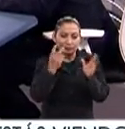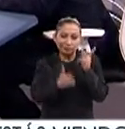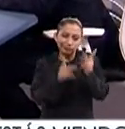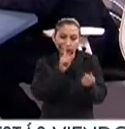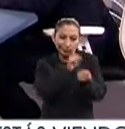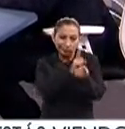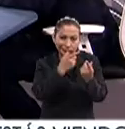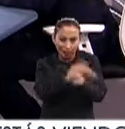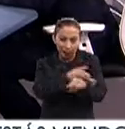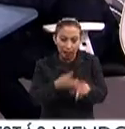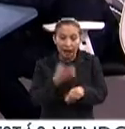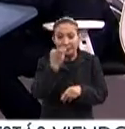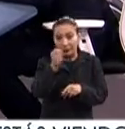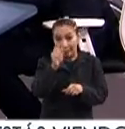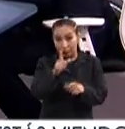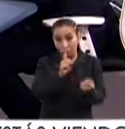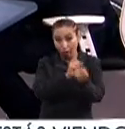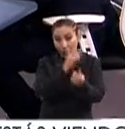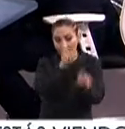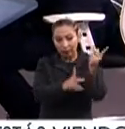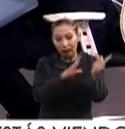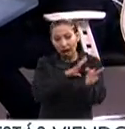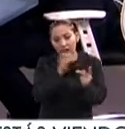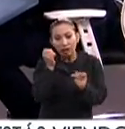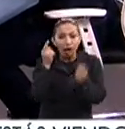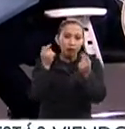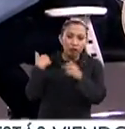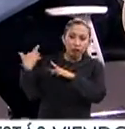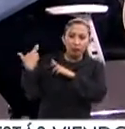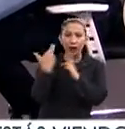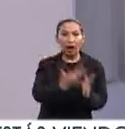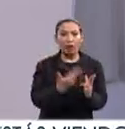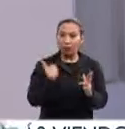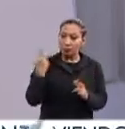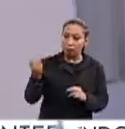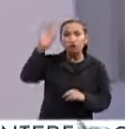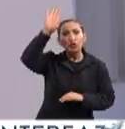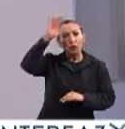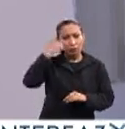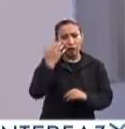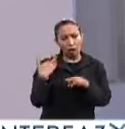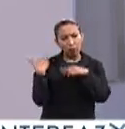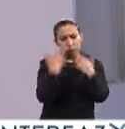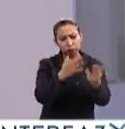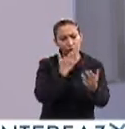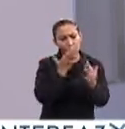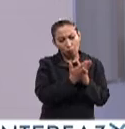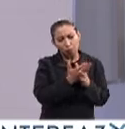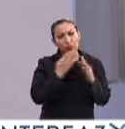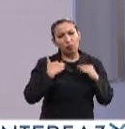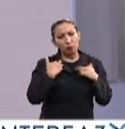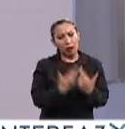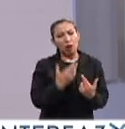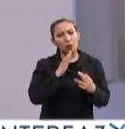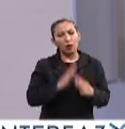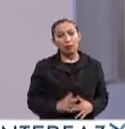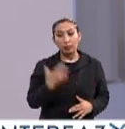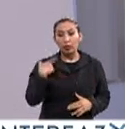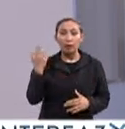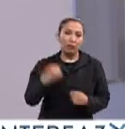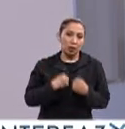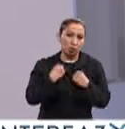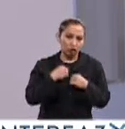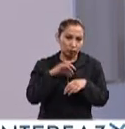¿no? Sí. A veces en estas pláticas surgen probables donadores vivos, ¿no? Que, bueno,